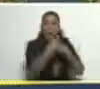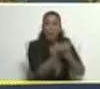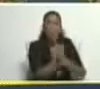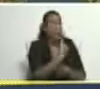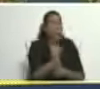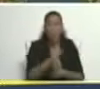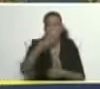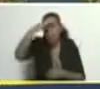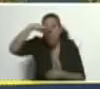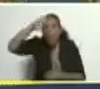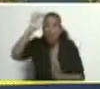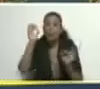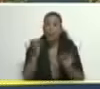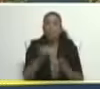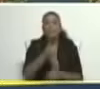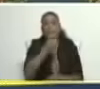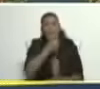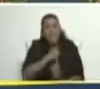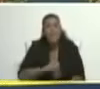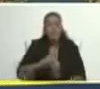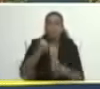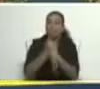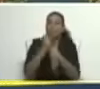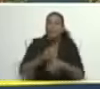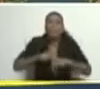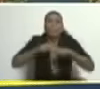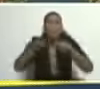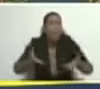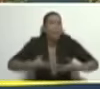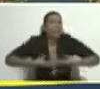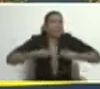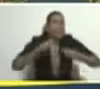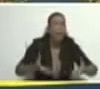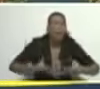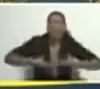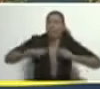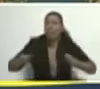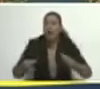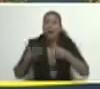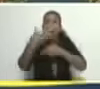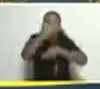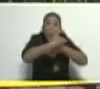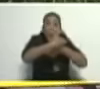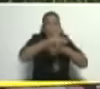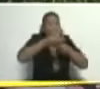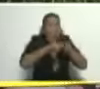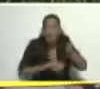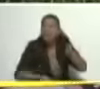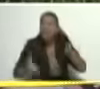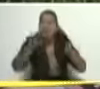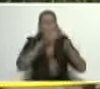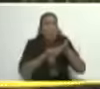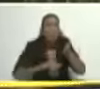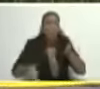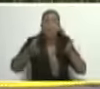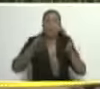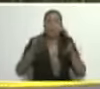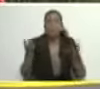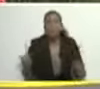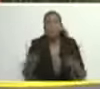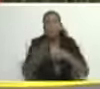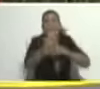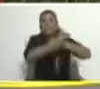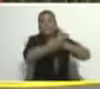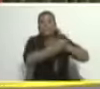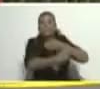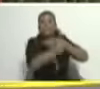no ha hecho más que bien por el mundo, solo ha dado cosas buenas al mundo. A country notwithstanding its blockade, sin embargo,